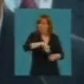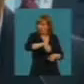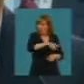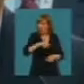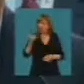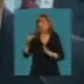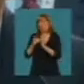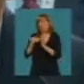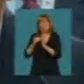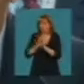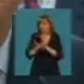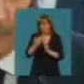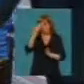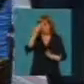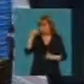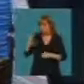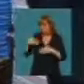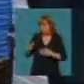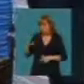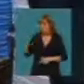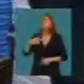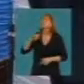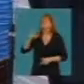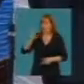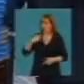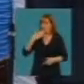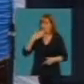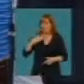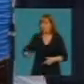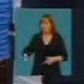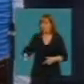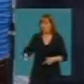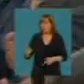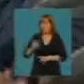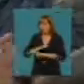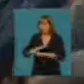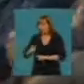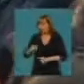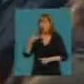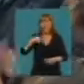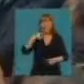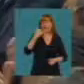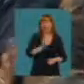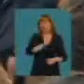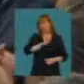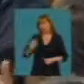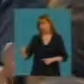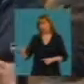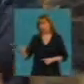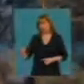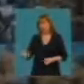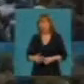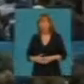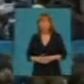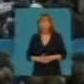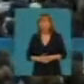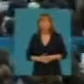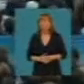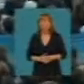la Constitución de la Nación Argentina. Sí, juro. Si así no lo hiciereis, la Nación os lo demande.